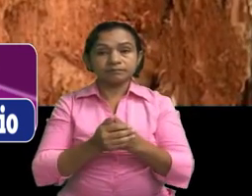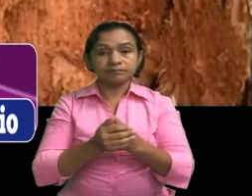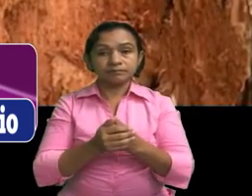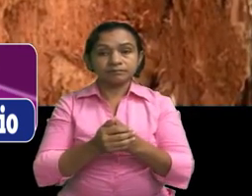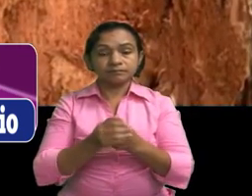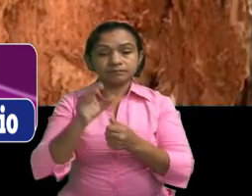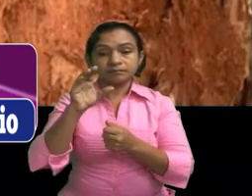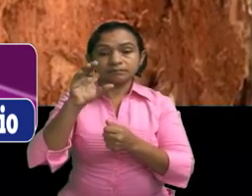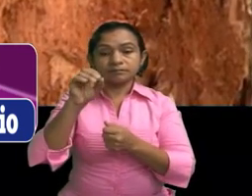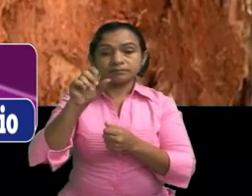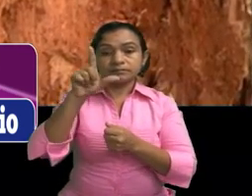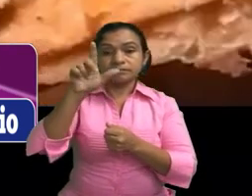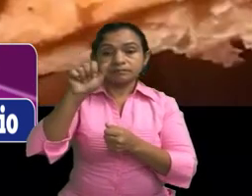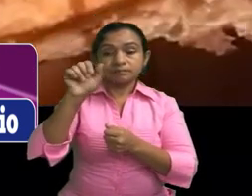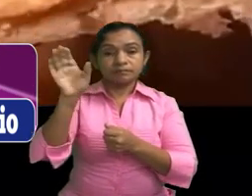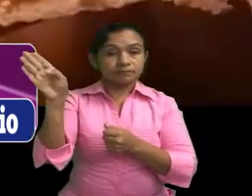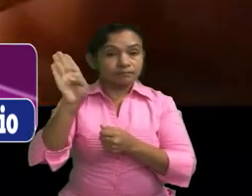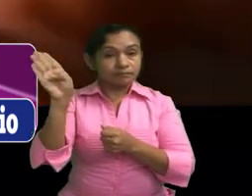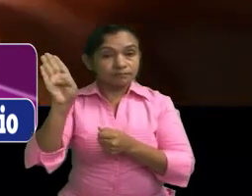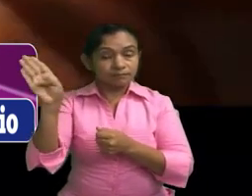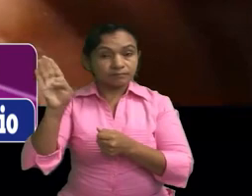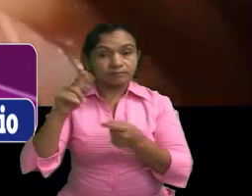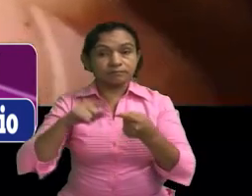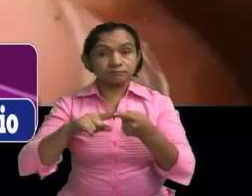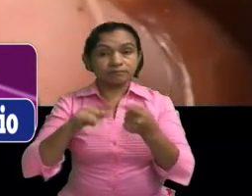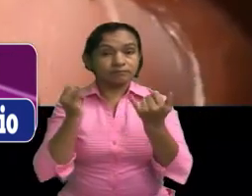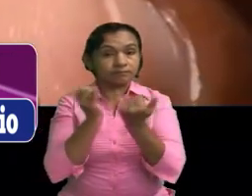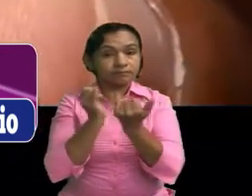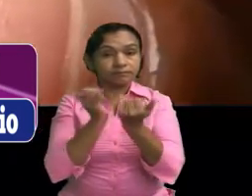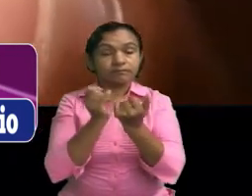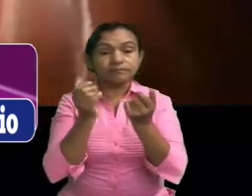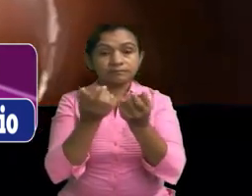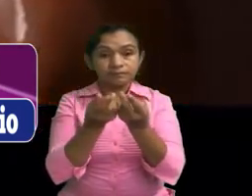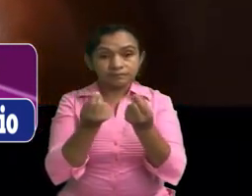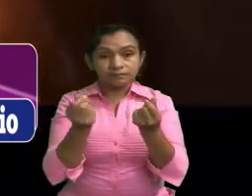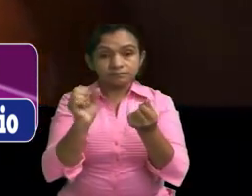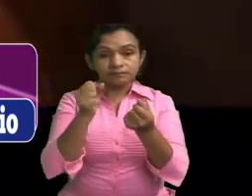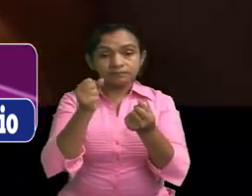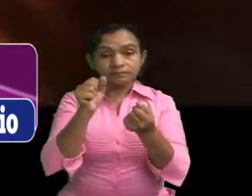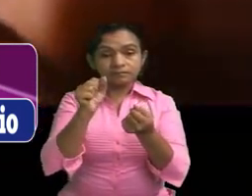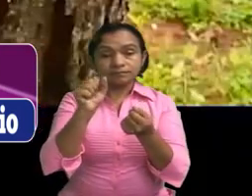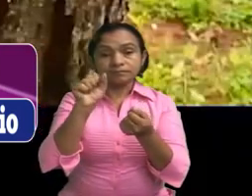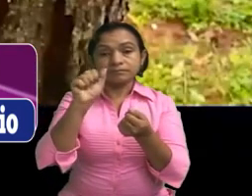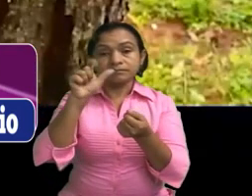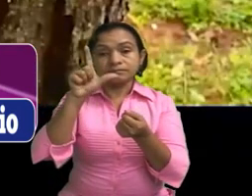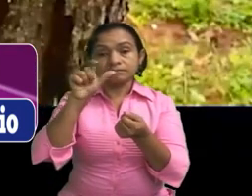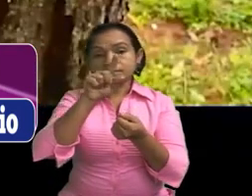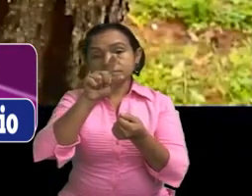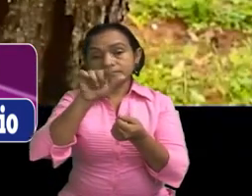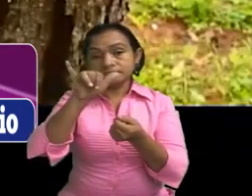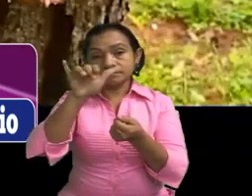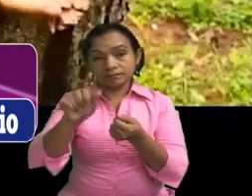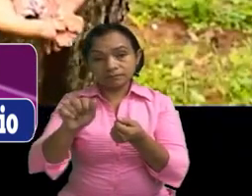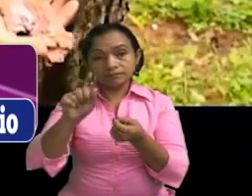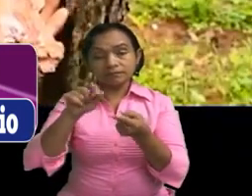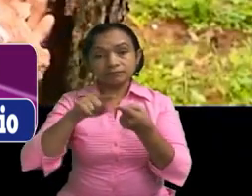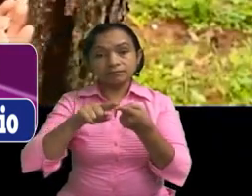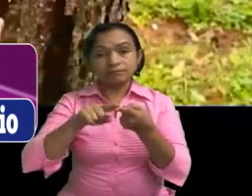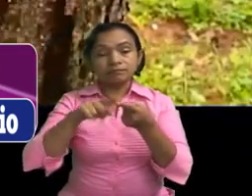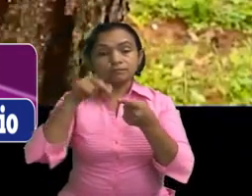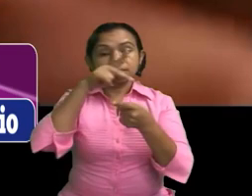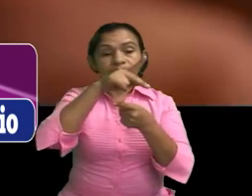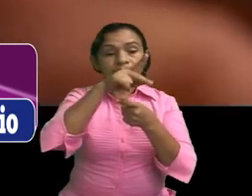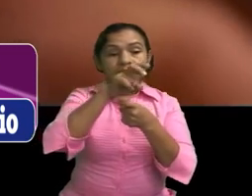Cola Blanca, uh-huh, ¿verdad? Igual Saslaya, ¿verdad? Y tenemos Peña